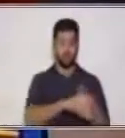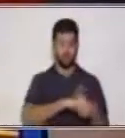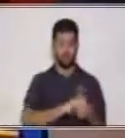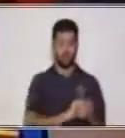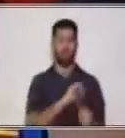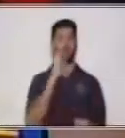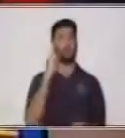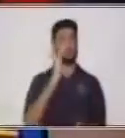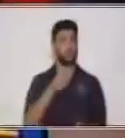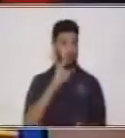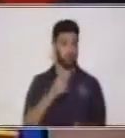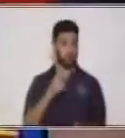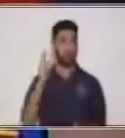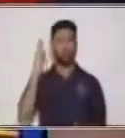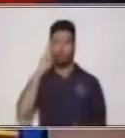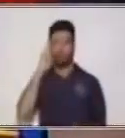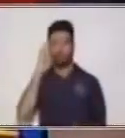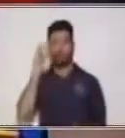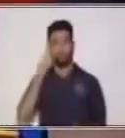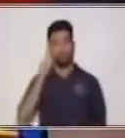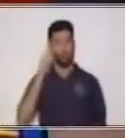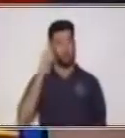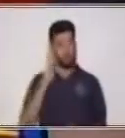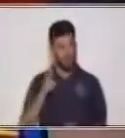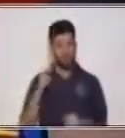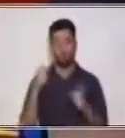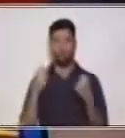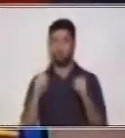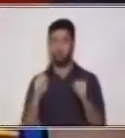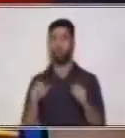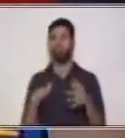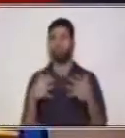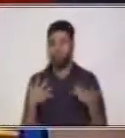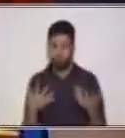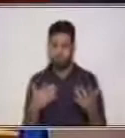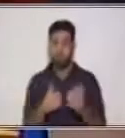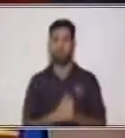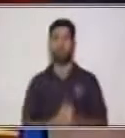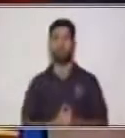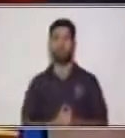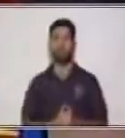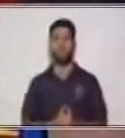y algo que tienes que hacer y muy, muy,